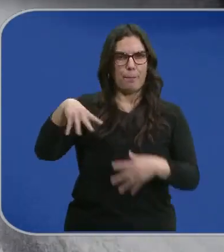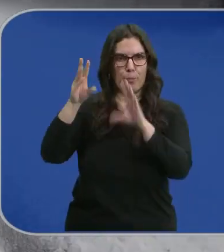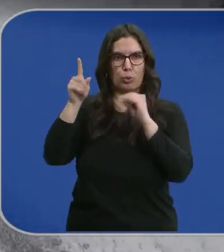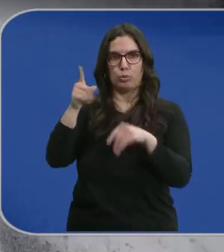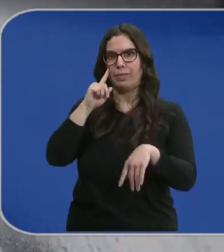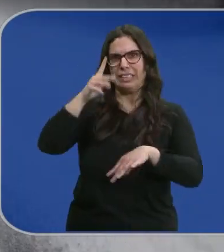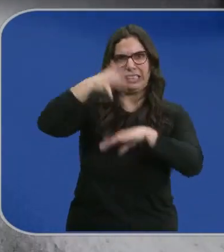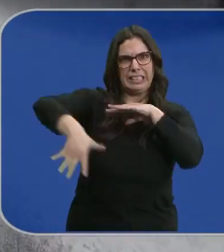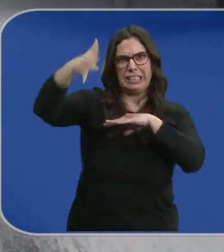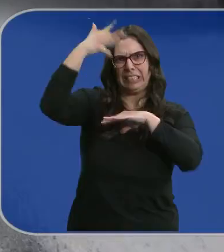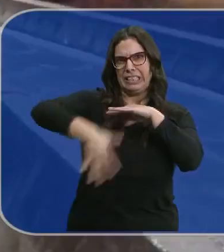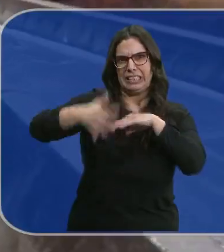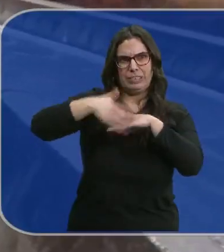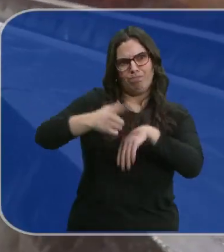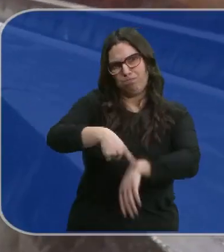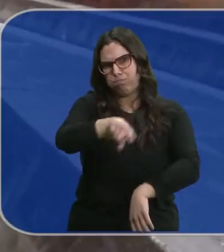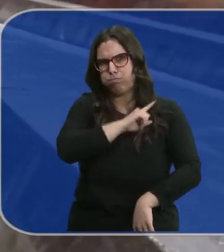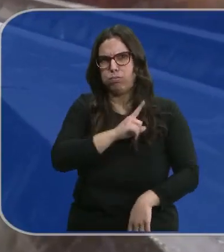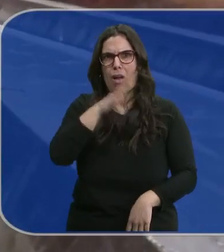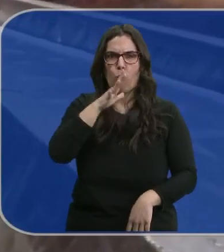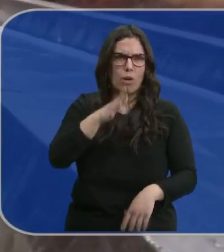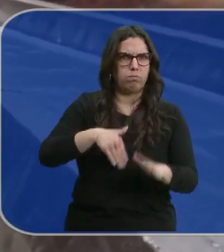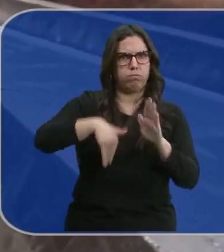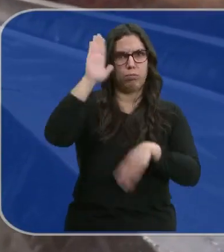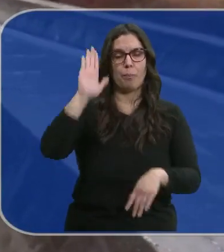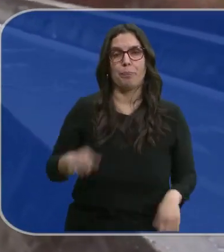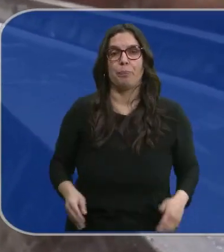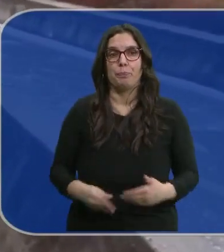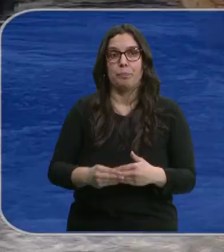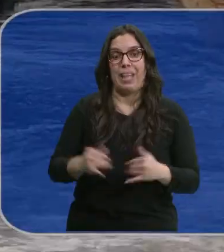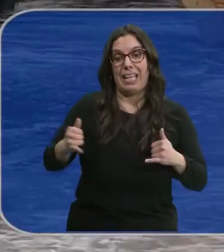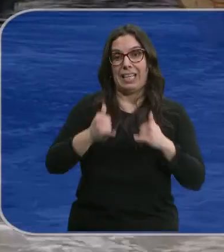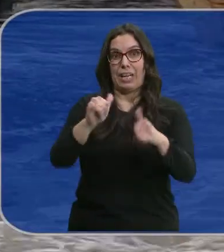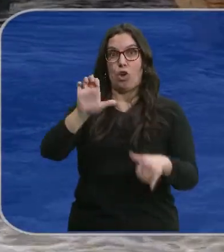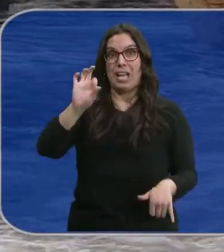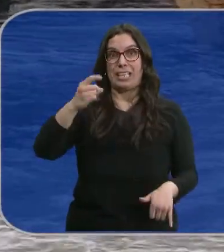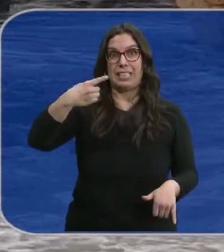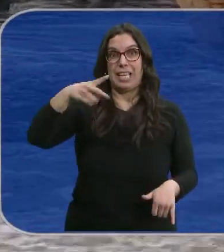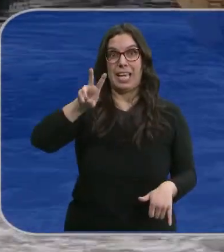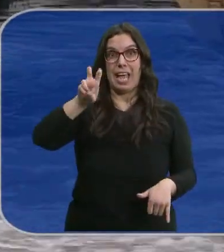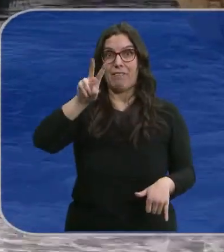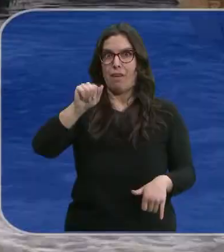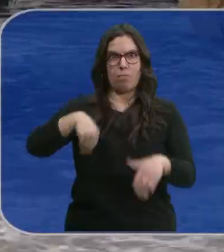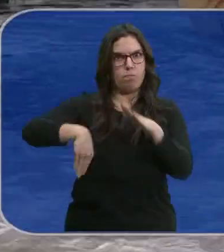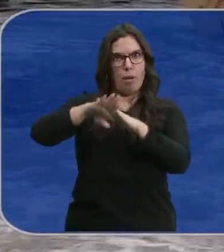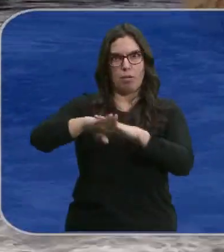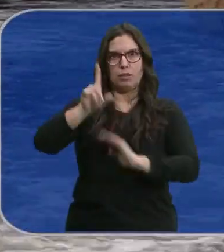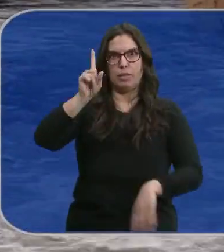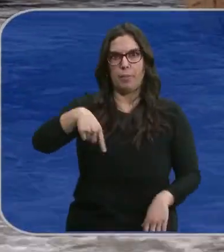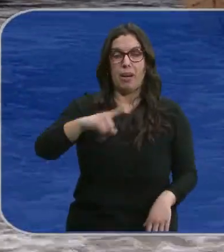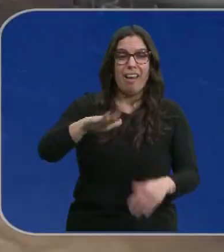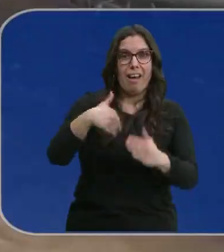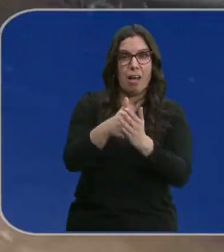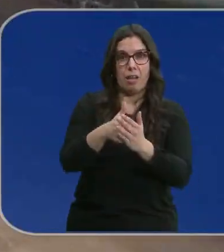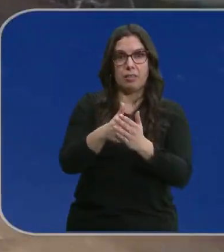Presas desbordadas como la del Pontón. Y ríos como el Esgueva a todo lo que dan. Hasta